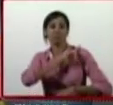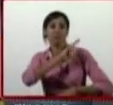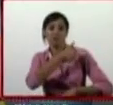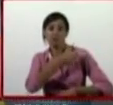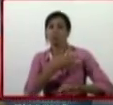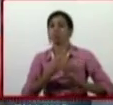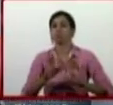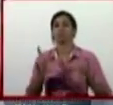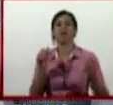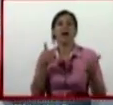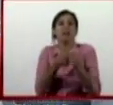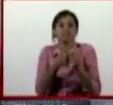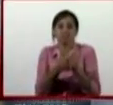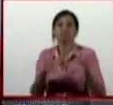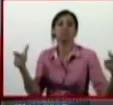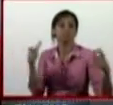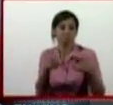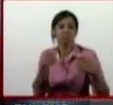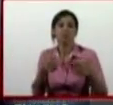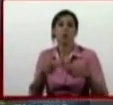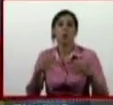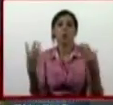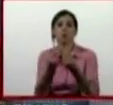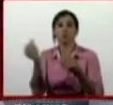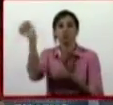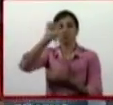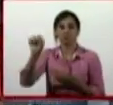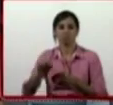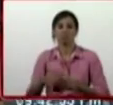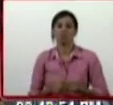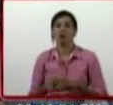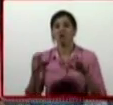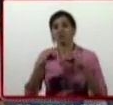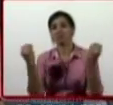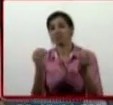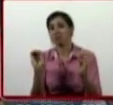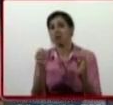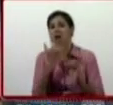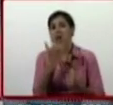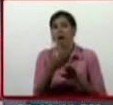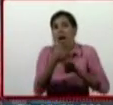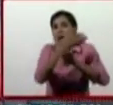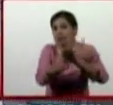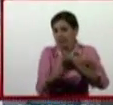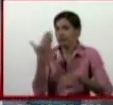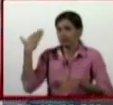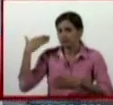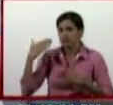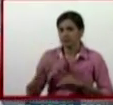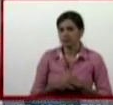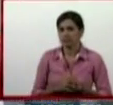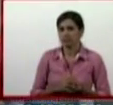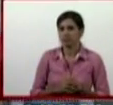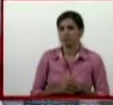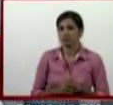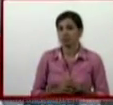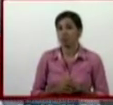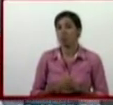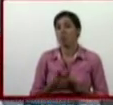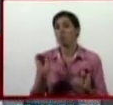del asistente del asistente del despacho del otro despacho. Si acaso le recibió un